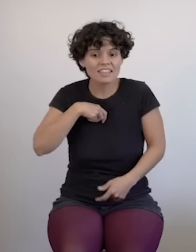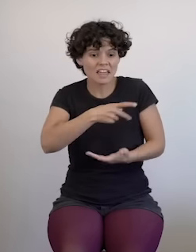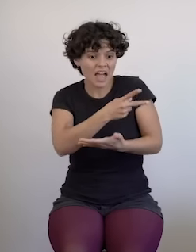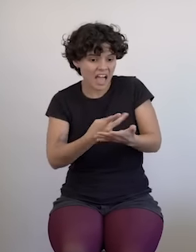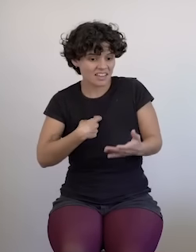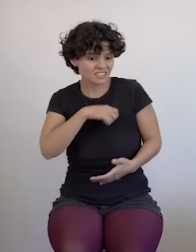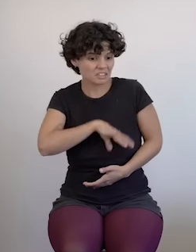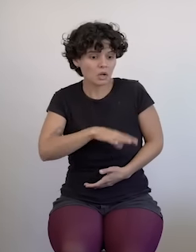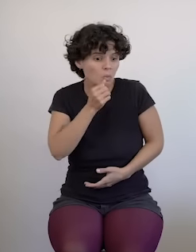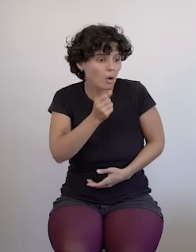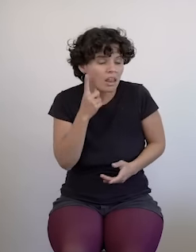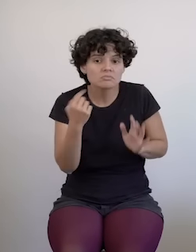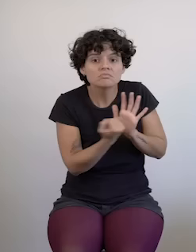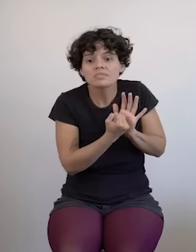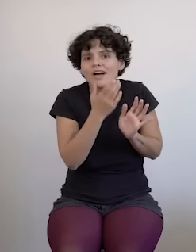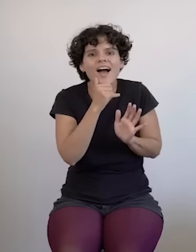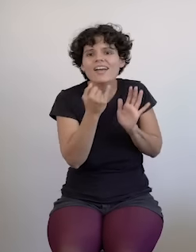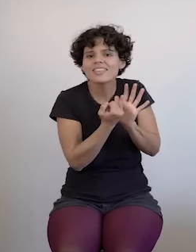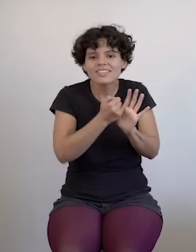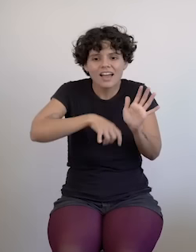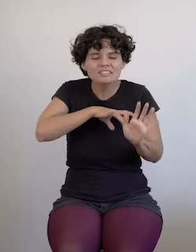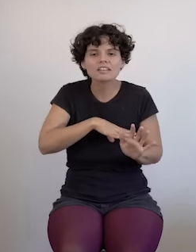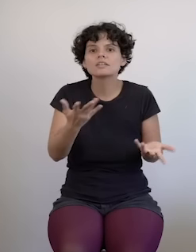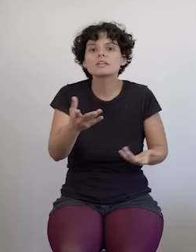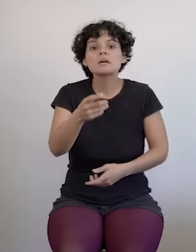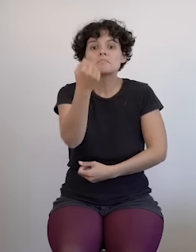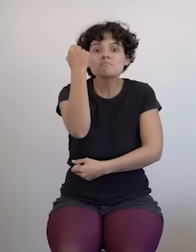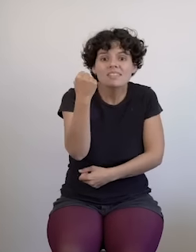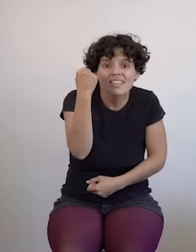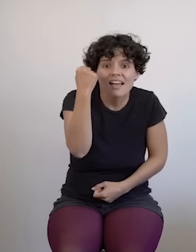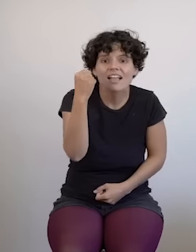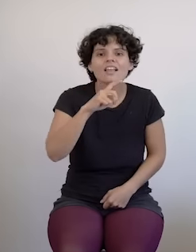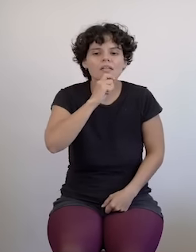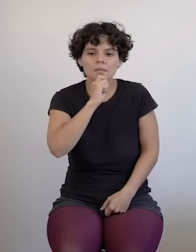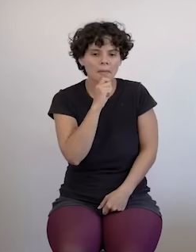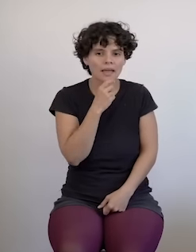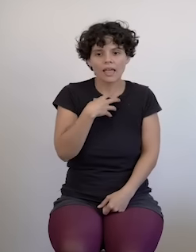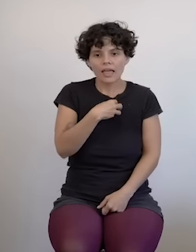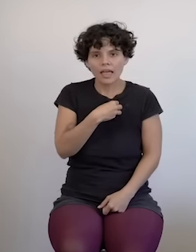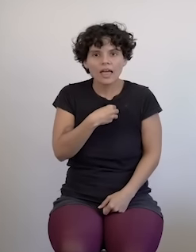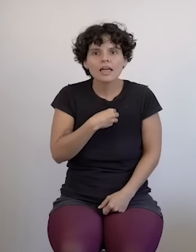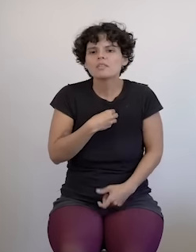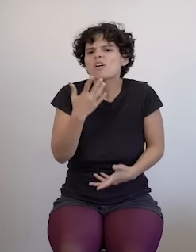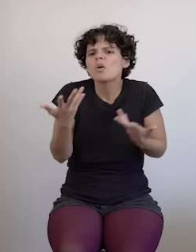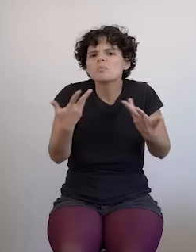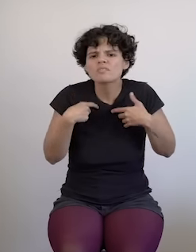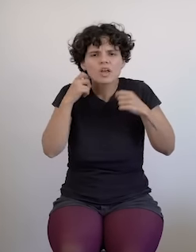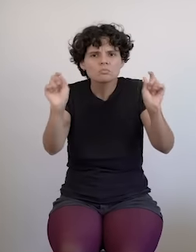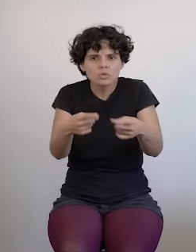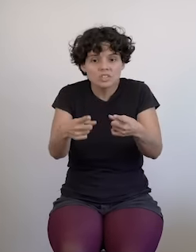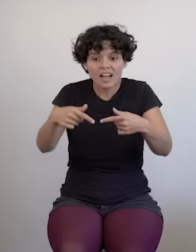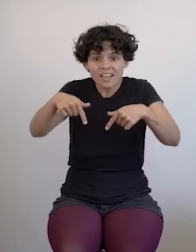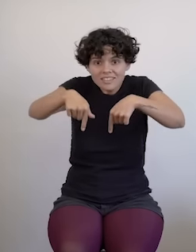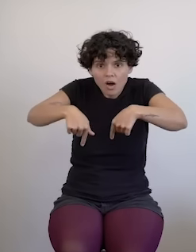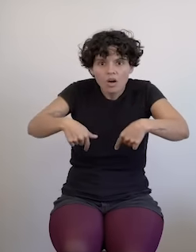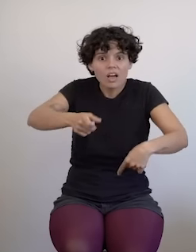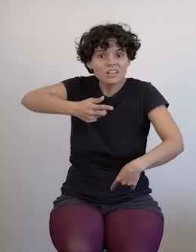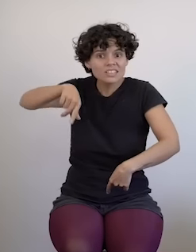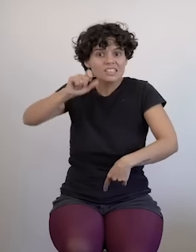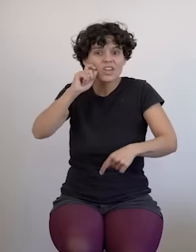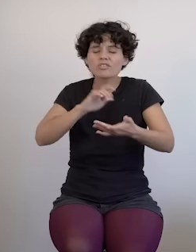país no tiene, ¿cachai? Identidad, no, hermano. Muy votado. Entonces, Piñera anda con la pera y no quiere, ¿cachai? Apoyar a los músicos. Y ahora que no